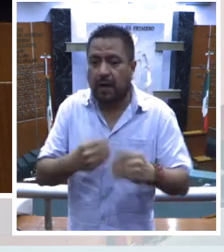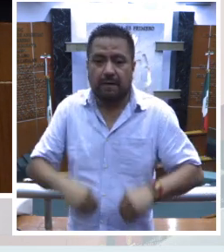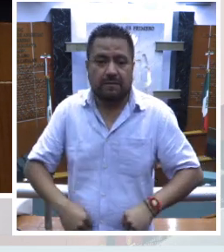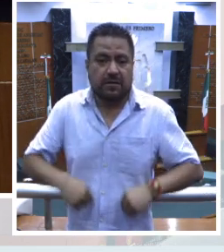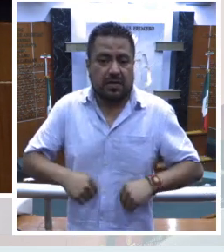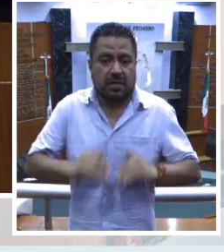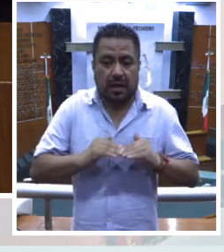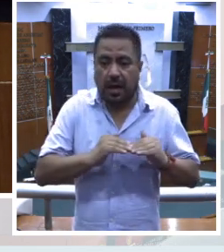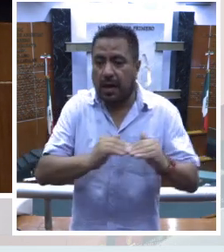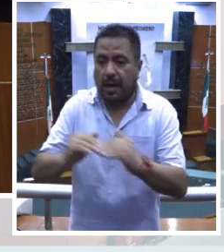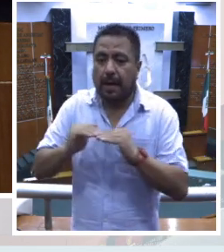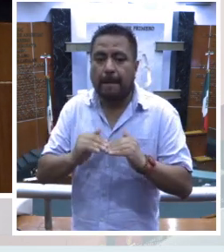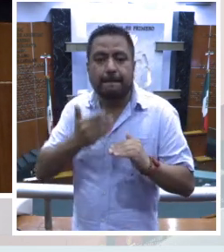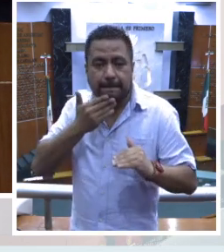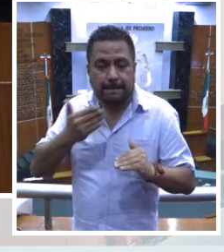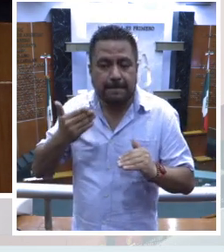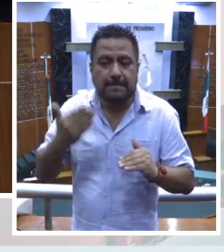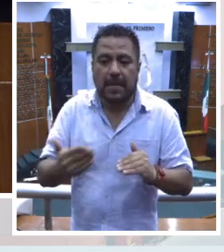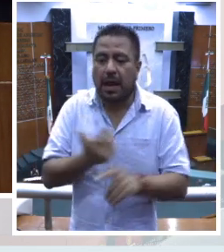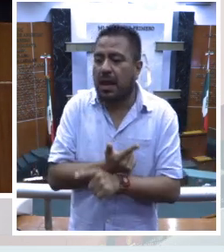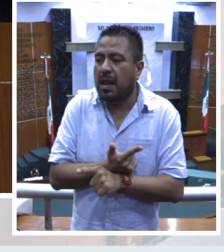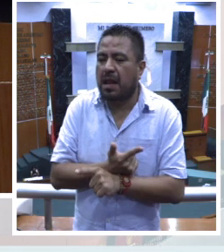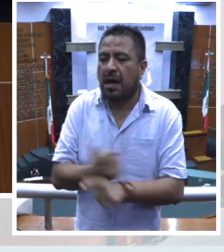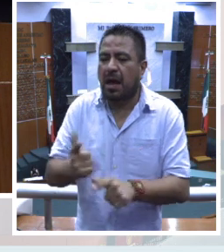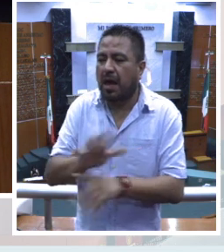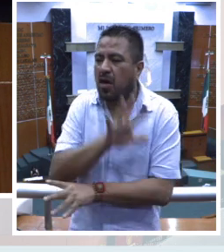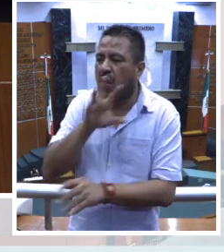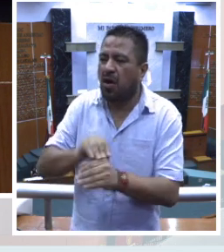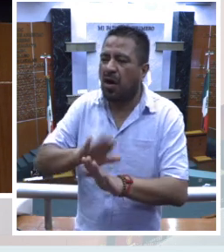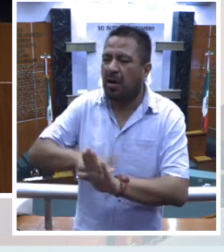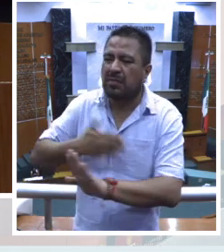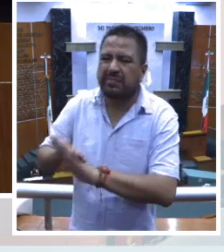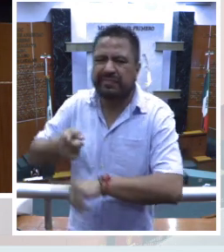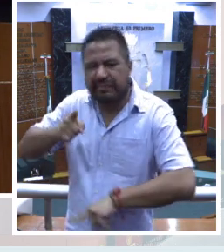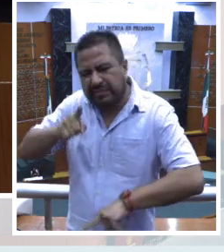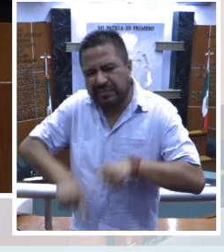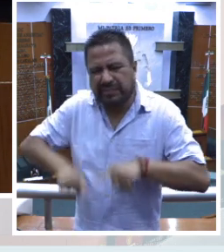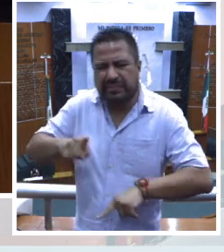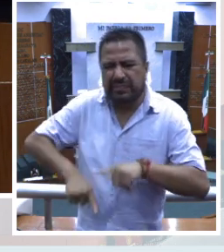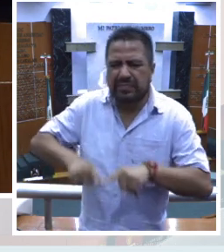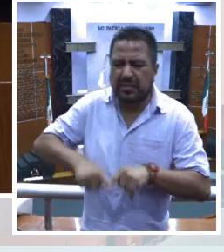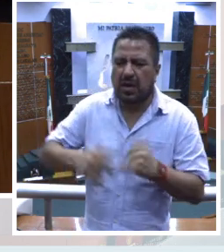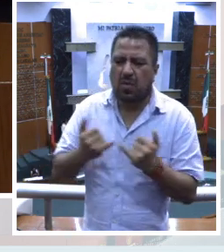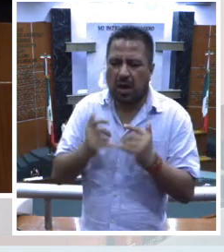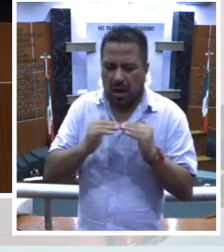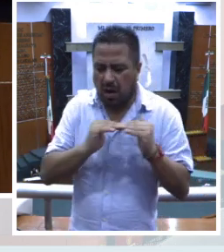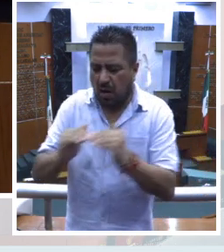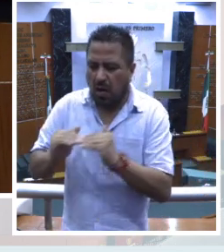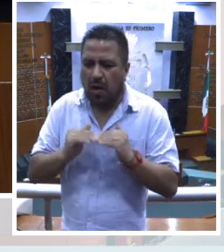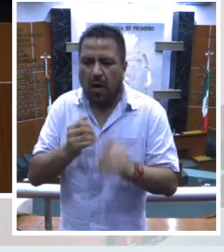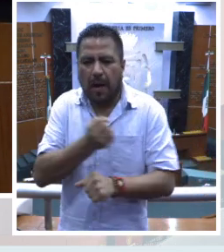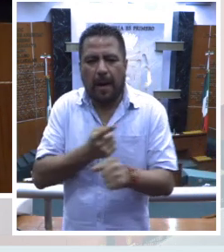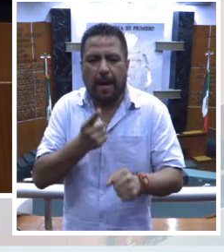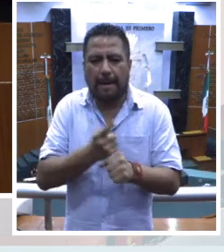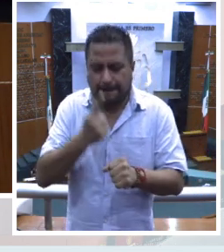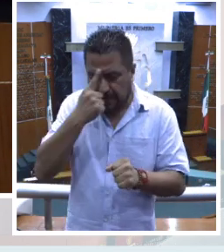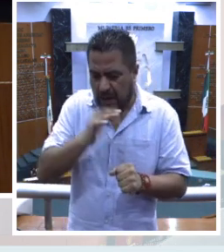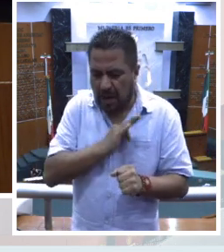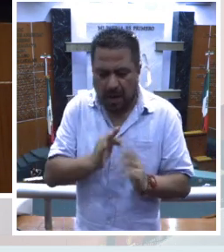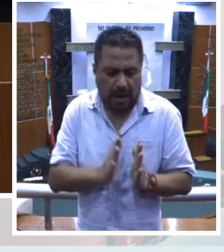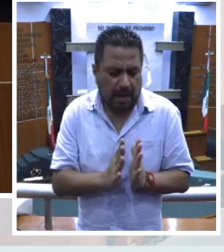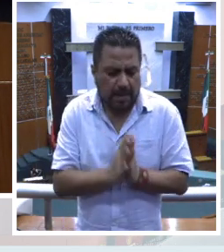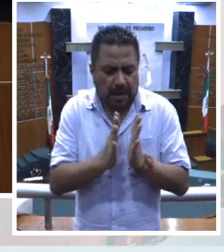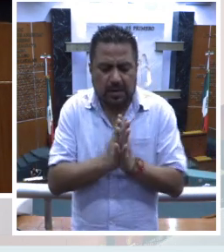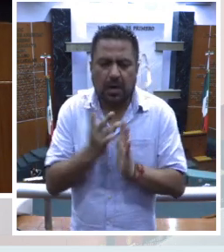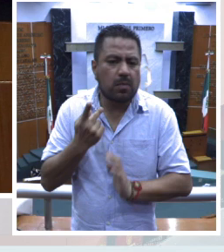equitativa, paritaria, libre de toda violencia y con condiciones de igualdad para participar en la política